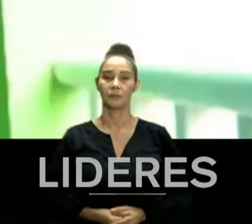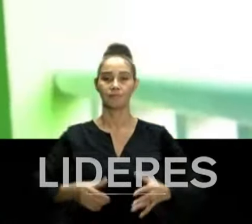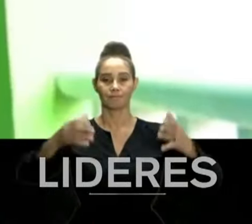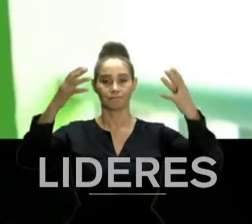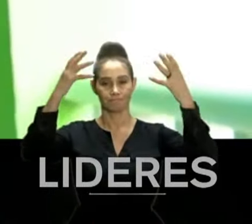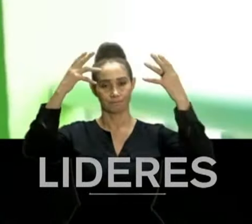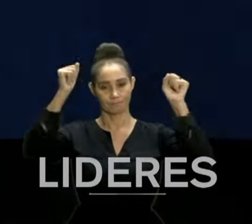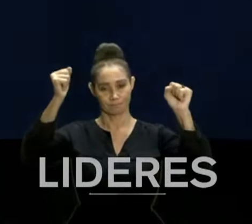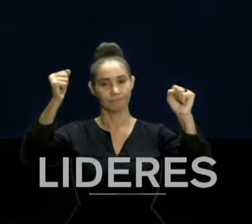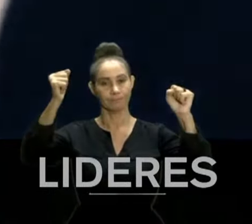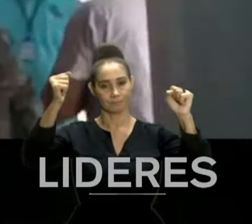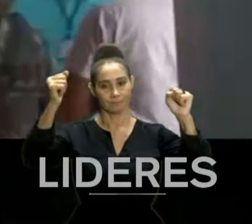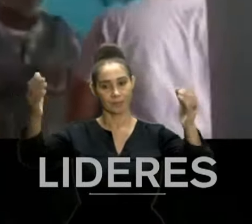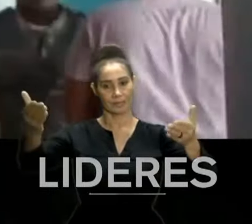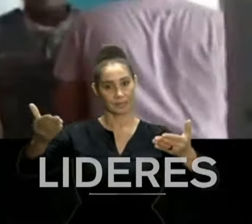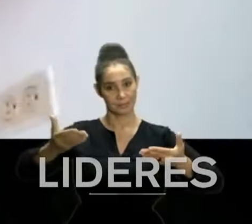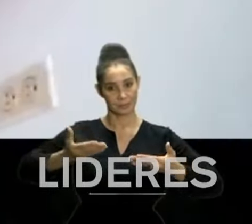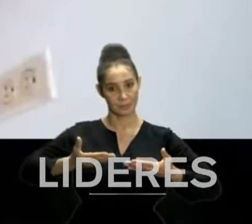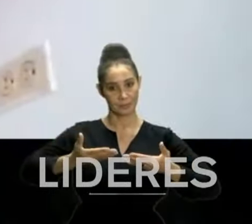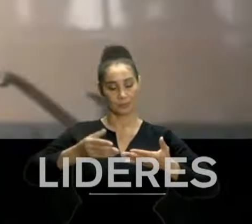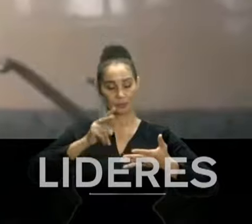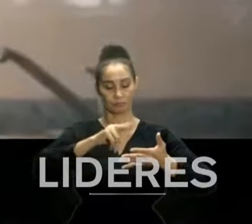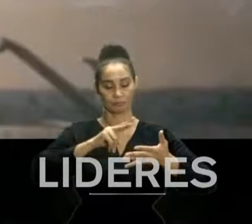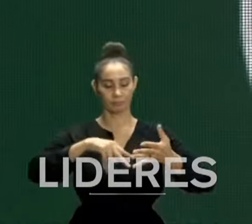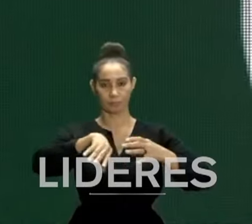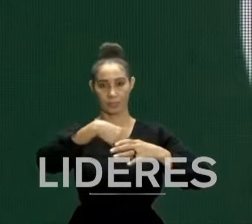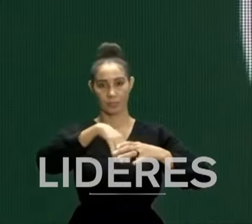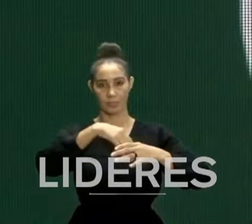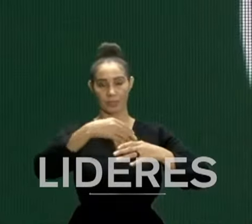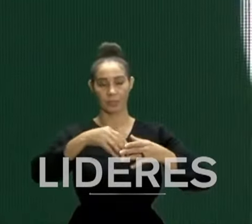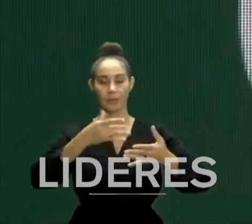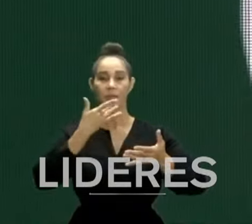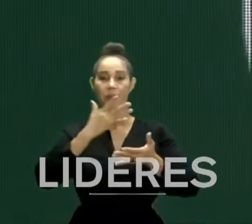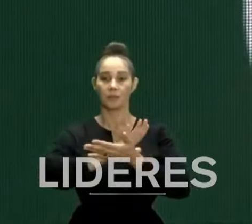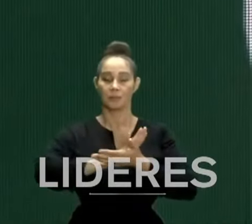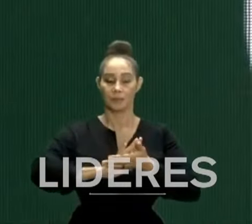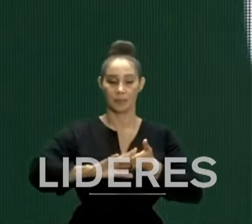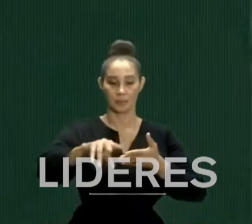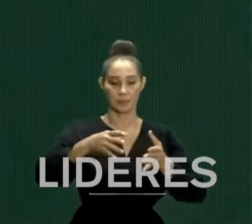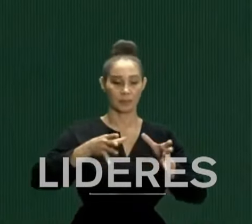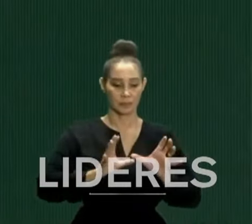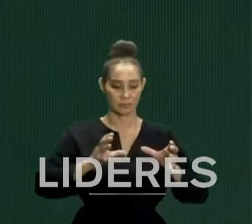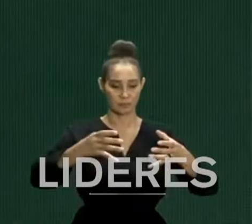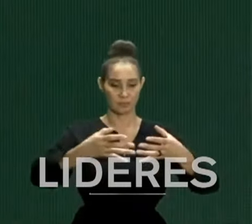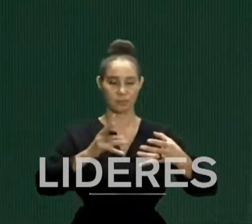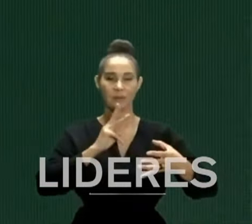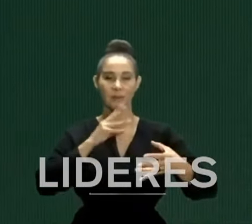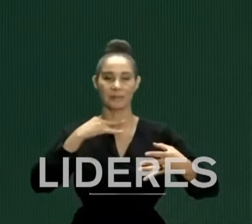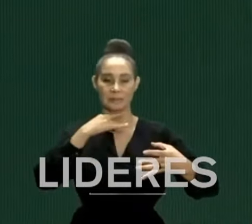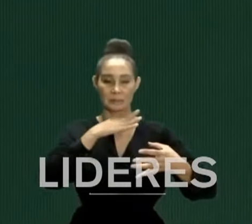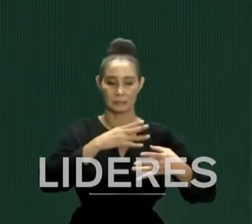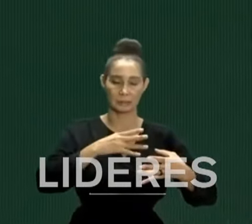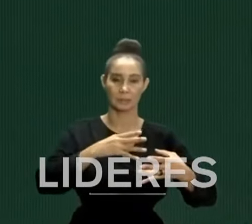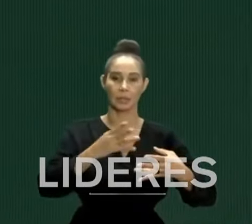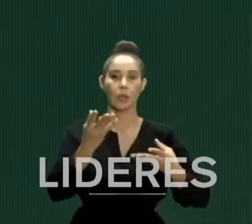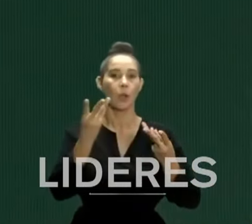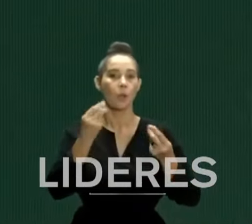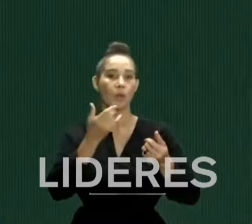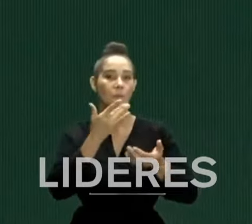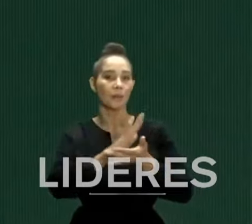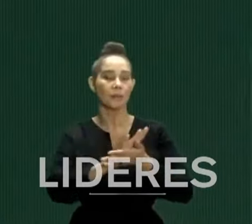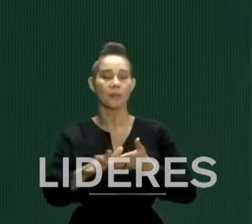Presidente, recibimos y licitamos el saneamiento de estas lagunas por un monto de